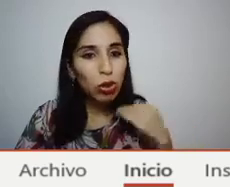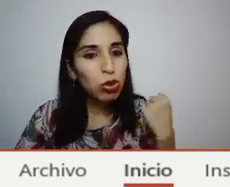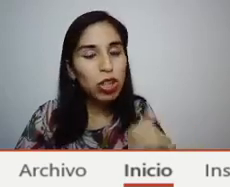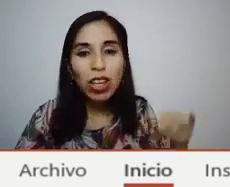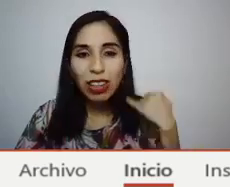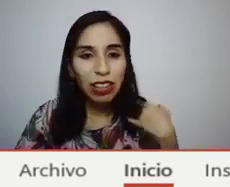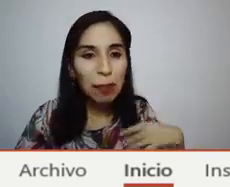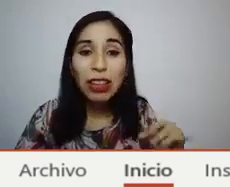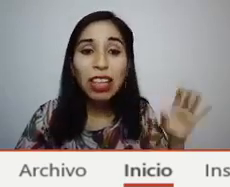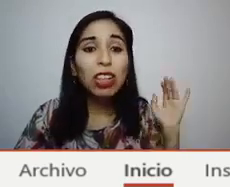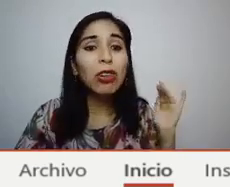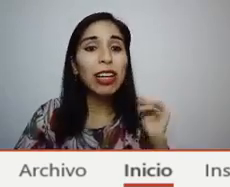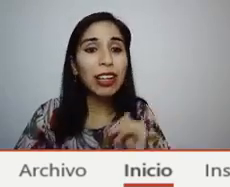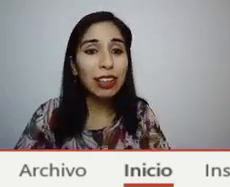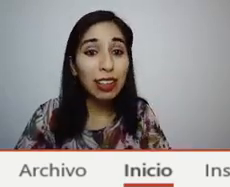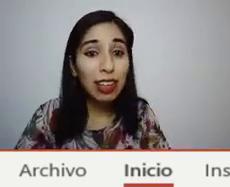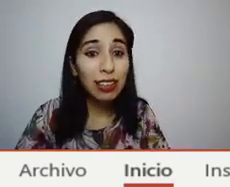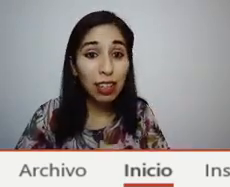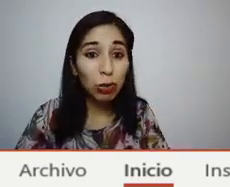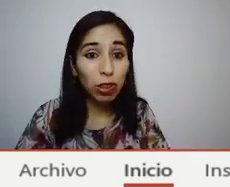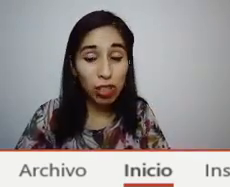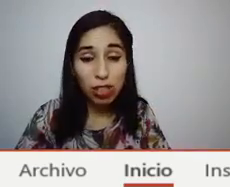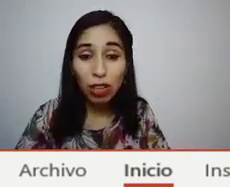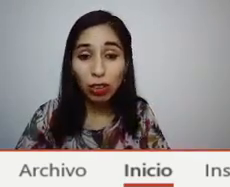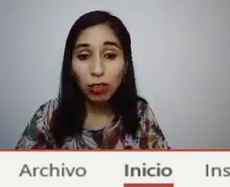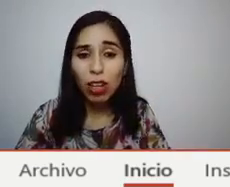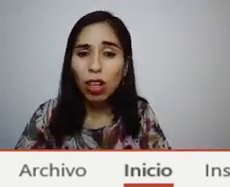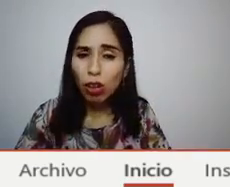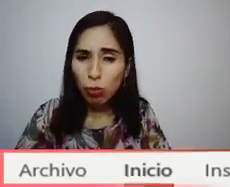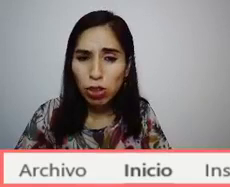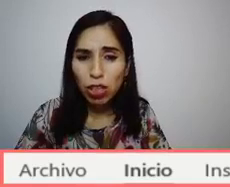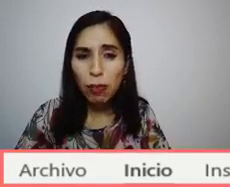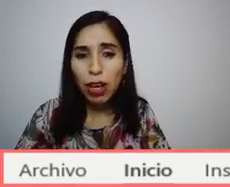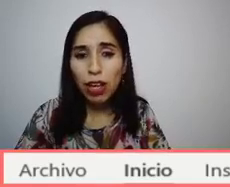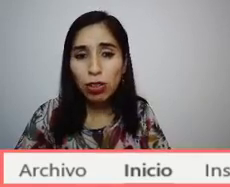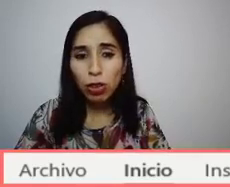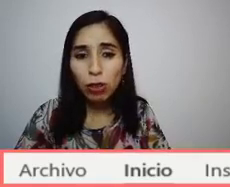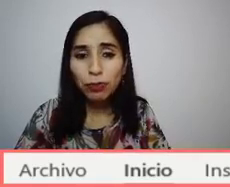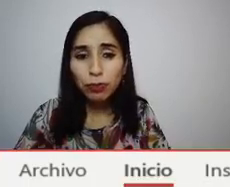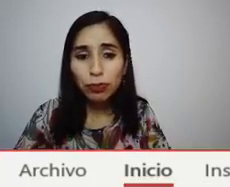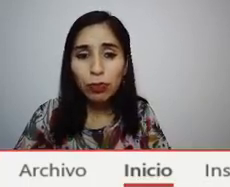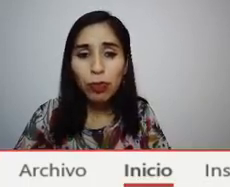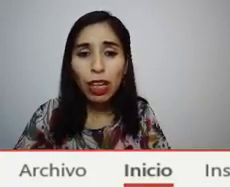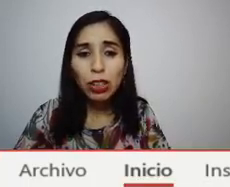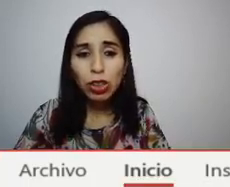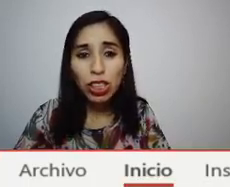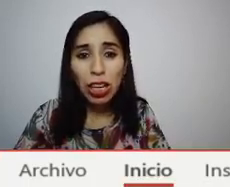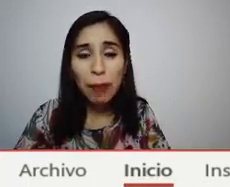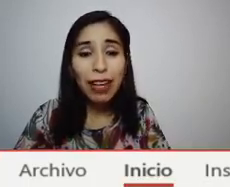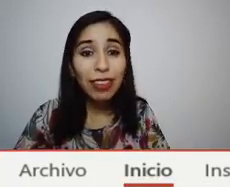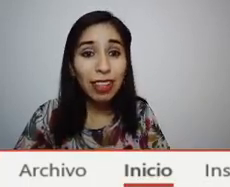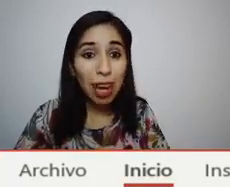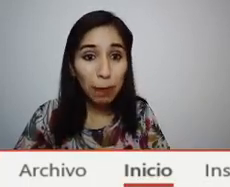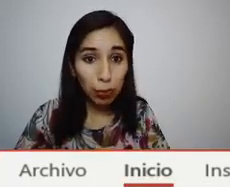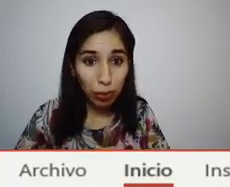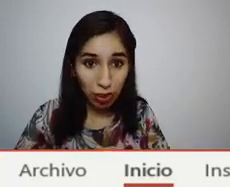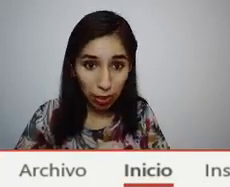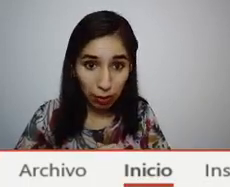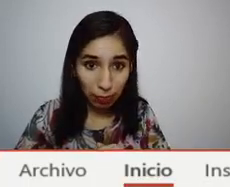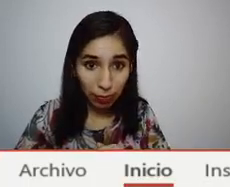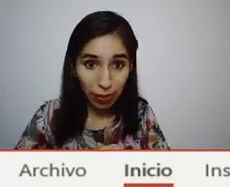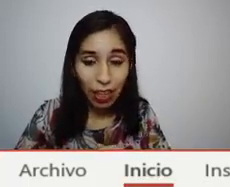siete dependiendo a la cantidad que están utilizando como se llama a esto esto se llama